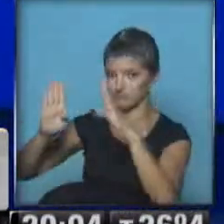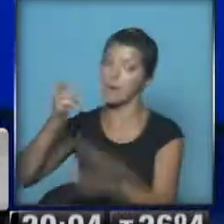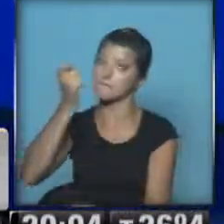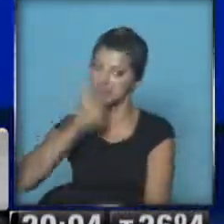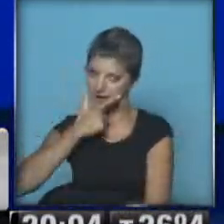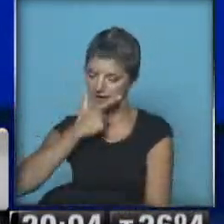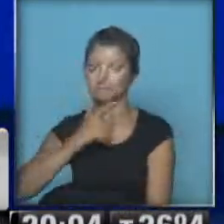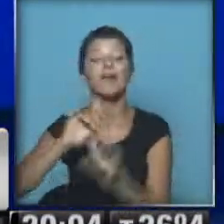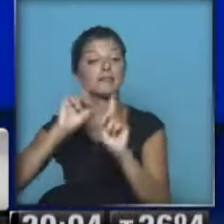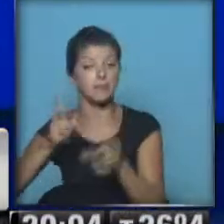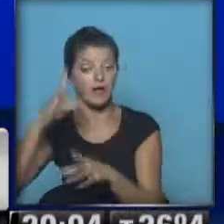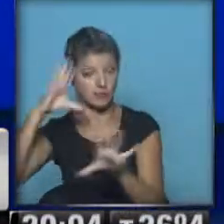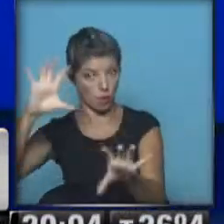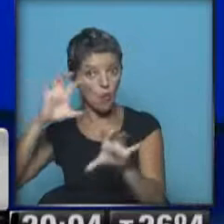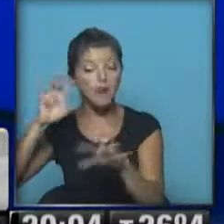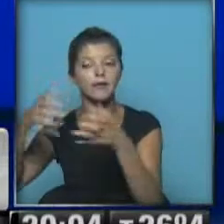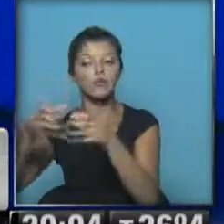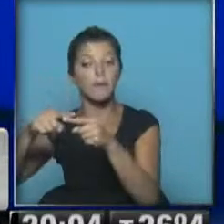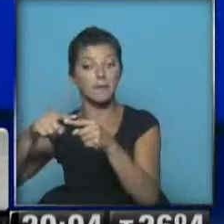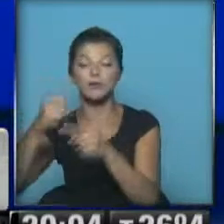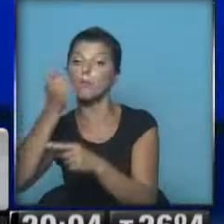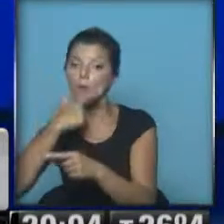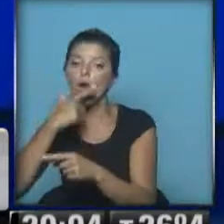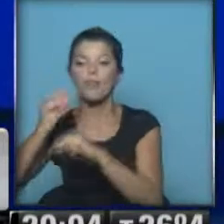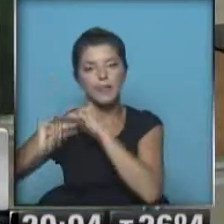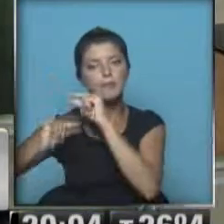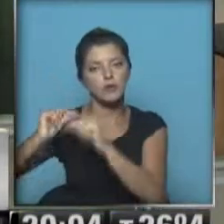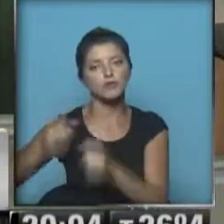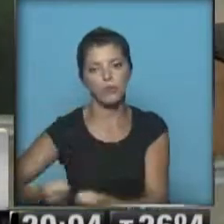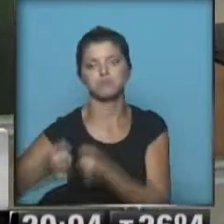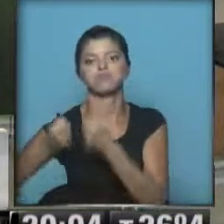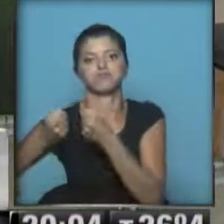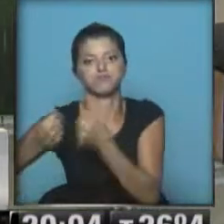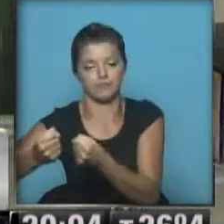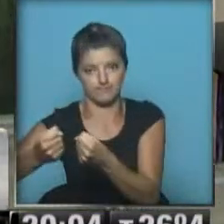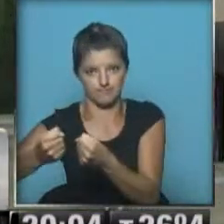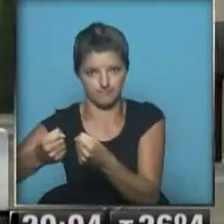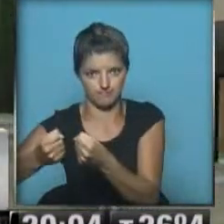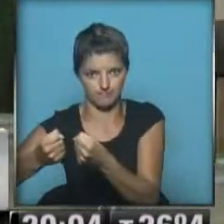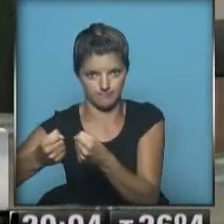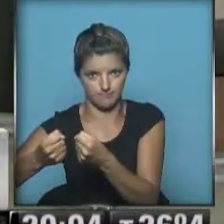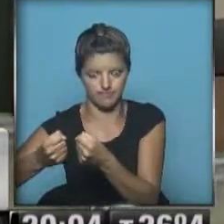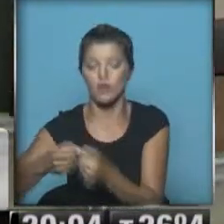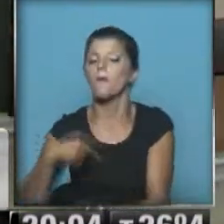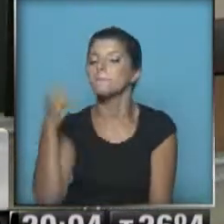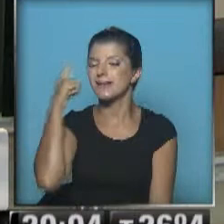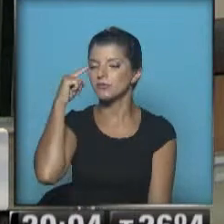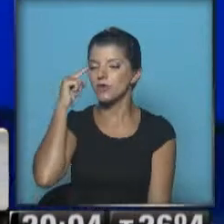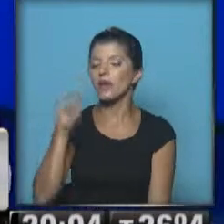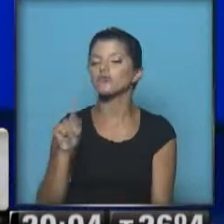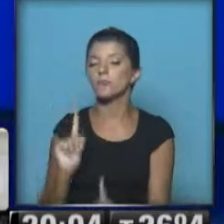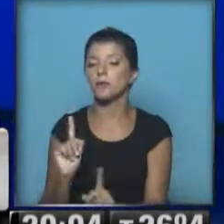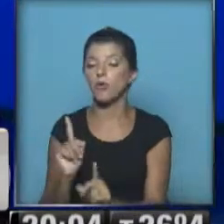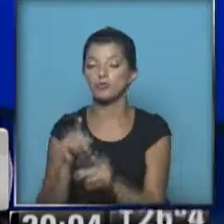el PRO viene recorriendo desde hace un tiempo también, con cierto éxito parcial, un corrimiento hacia el centro. Me parece que hay una apuesta ahí que es electoral,